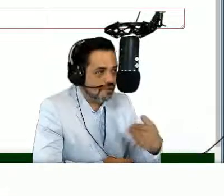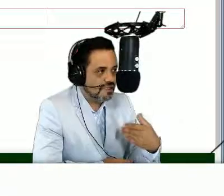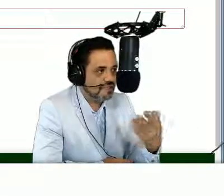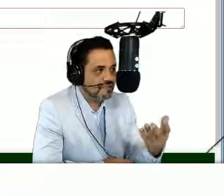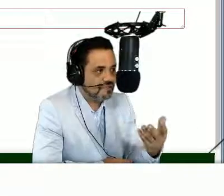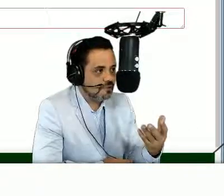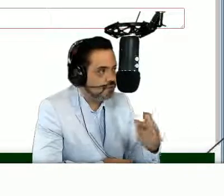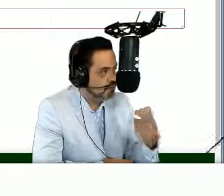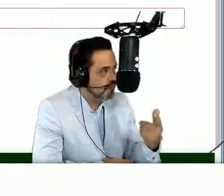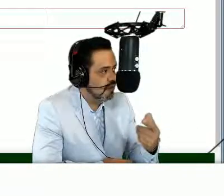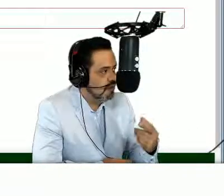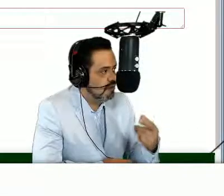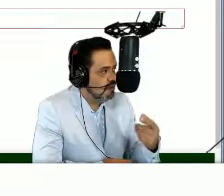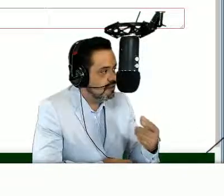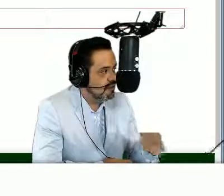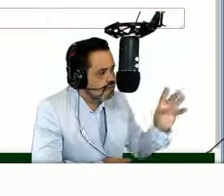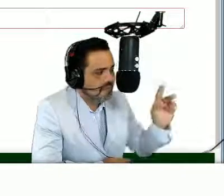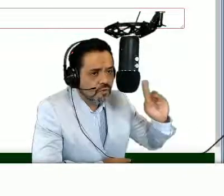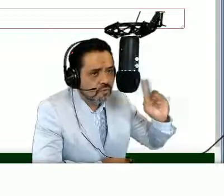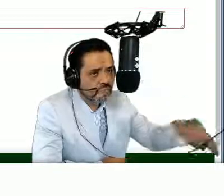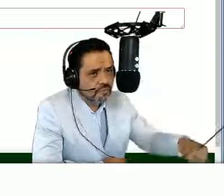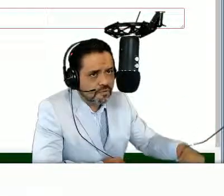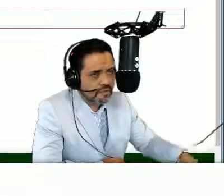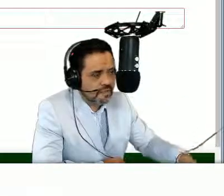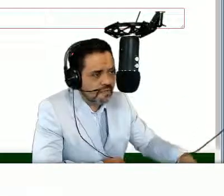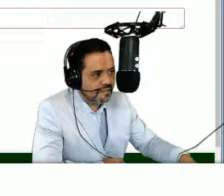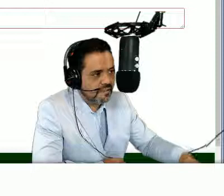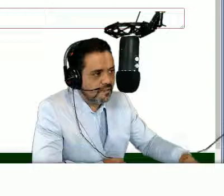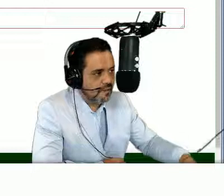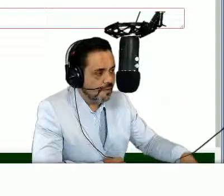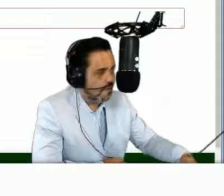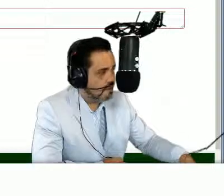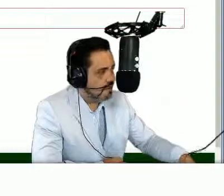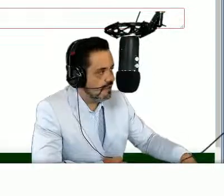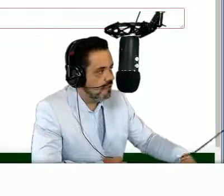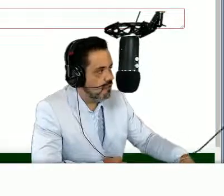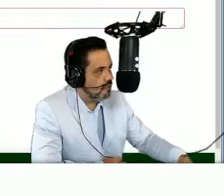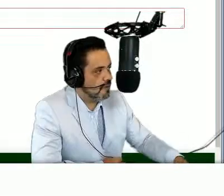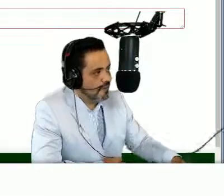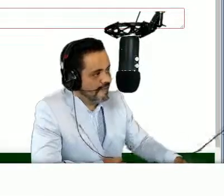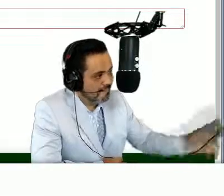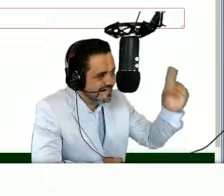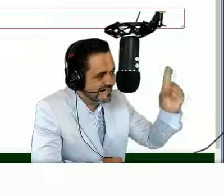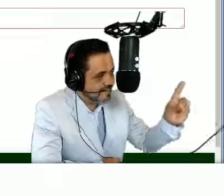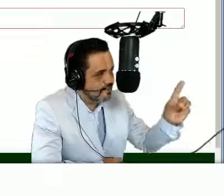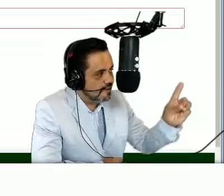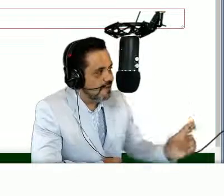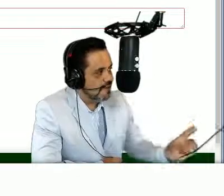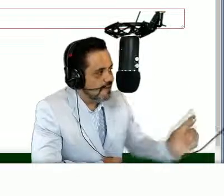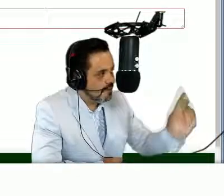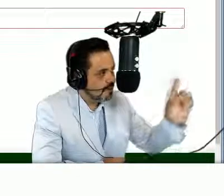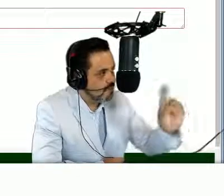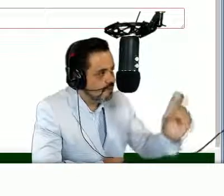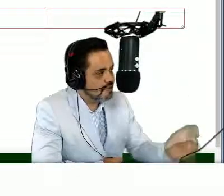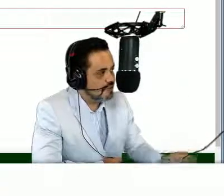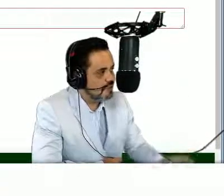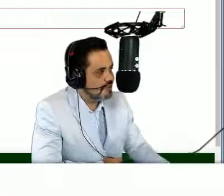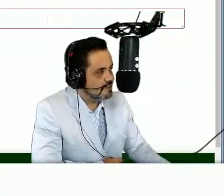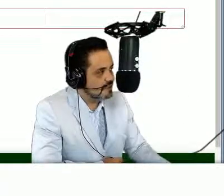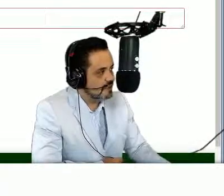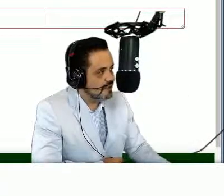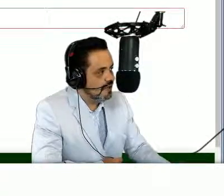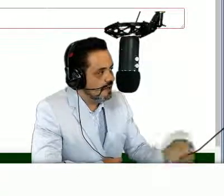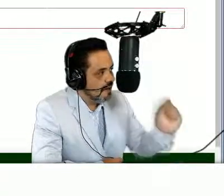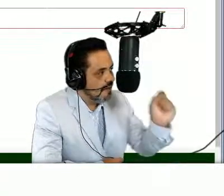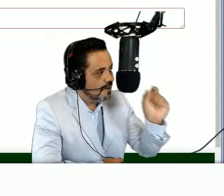que no des a conocer tu identidad. No nos va a dar oportunidad y tiempo a hablar del tema hoy, pero en la parte de arriba, en la parte superior izquierda de